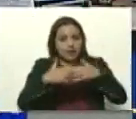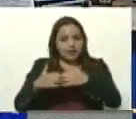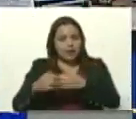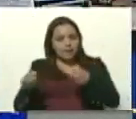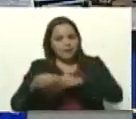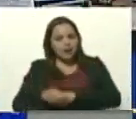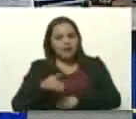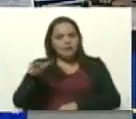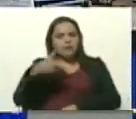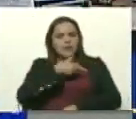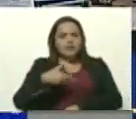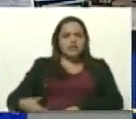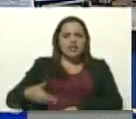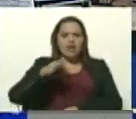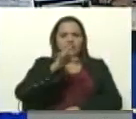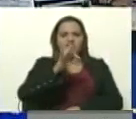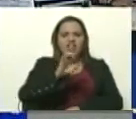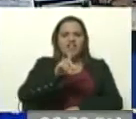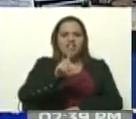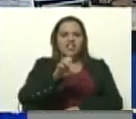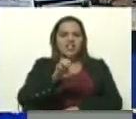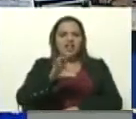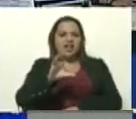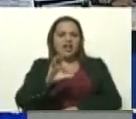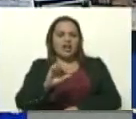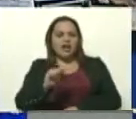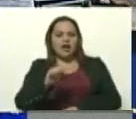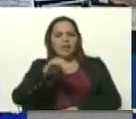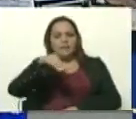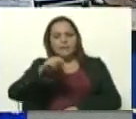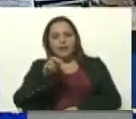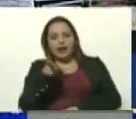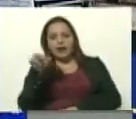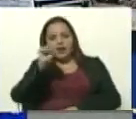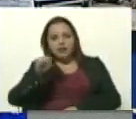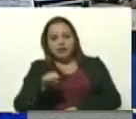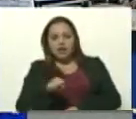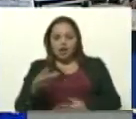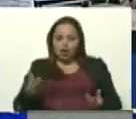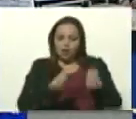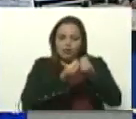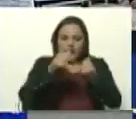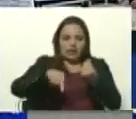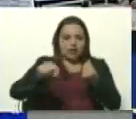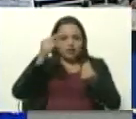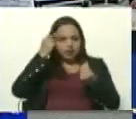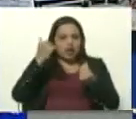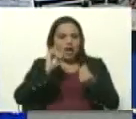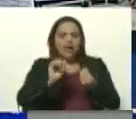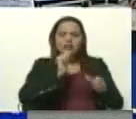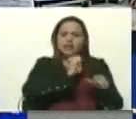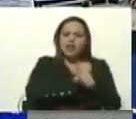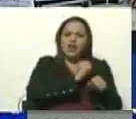Fedecámaras, presidente de Fedecámaras y vicepresidente, que nos acompañan el día de hoy. Aquí mezclaron empleadores